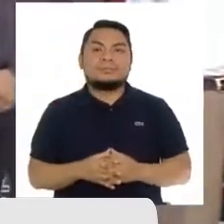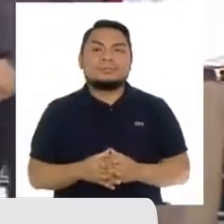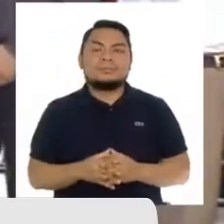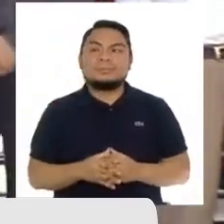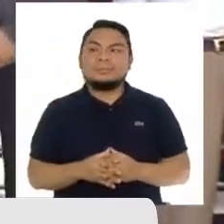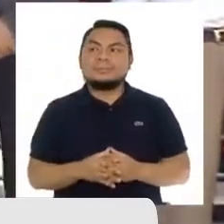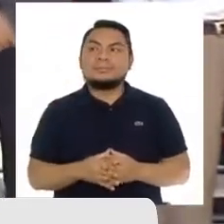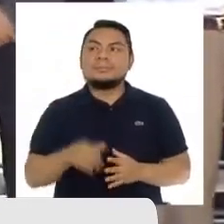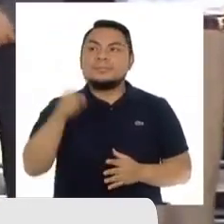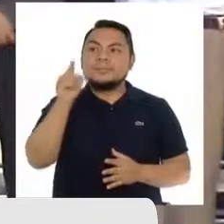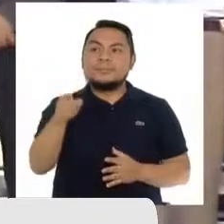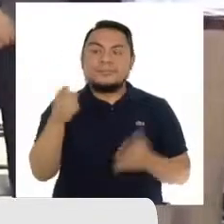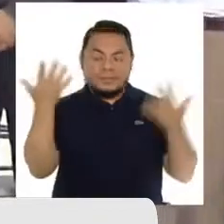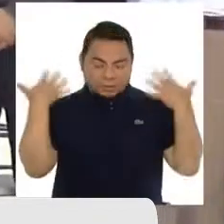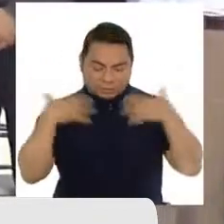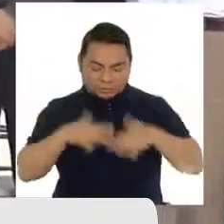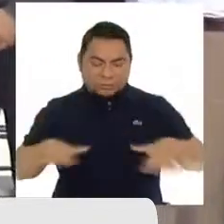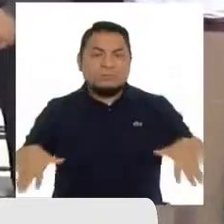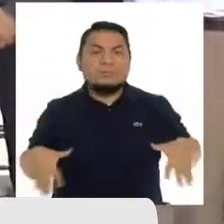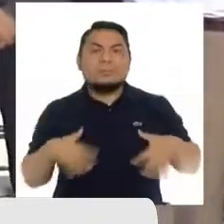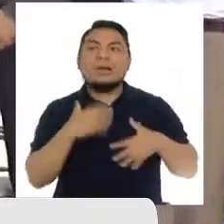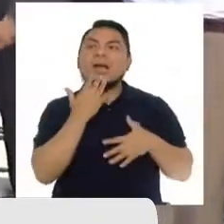es un manto multicolor